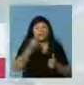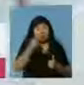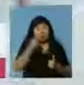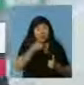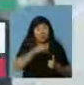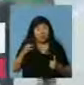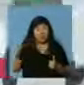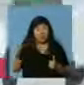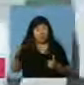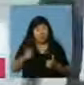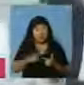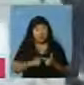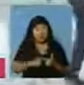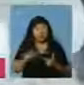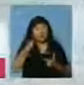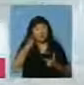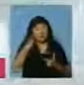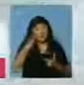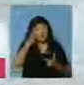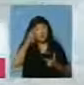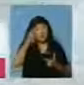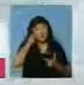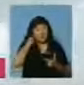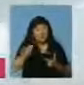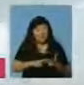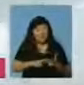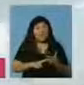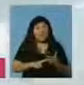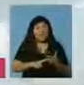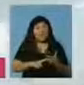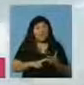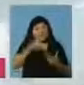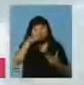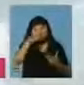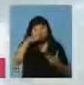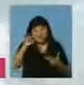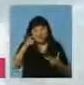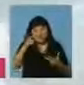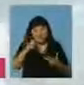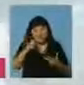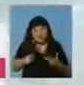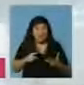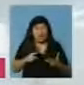10.000, el tercero 20.000 y el último